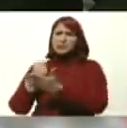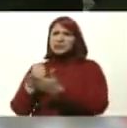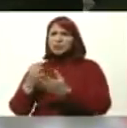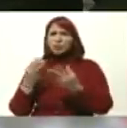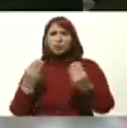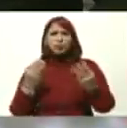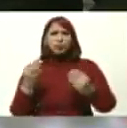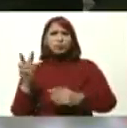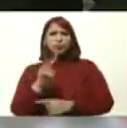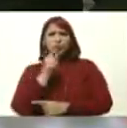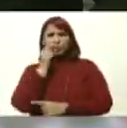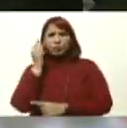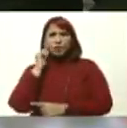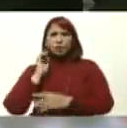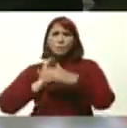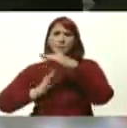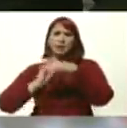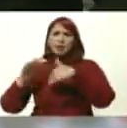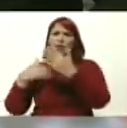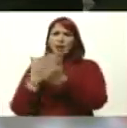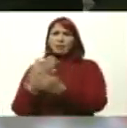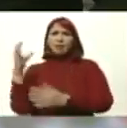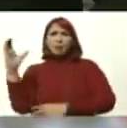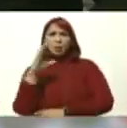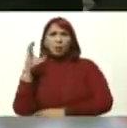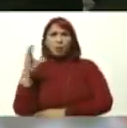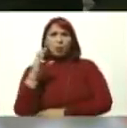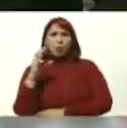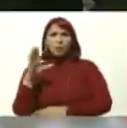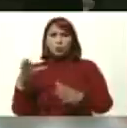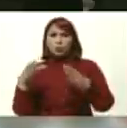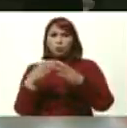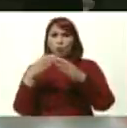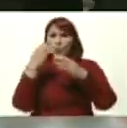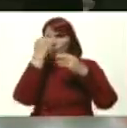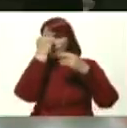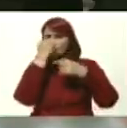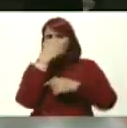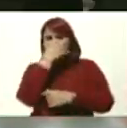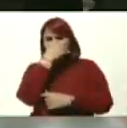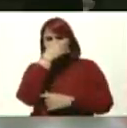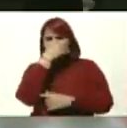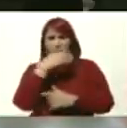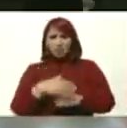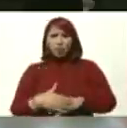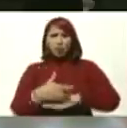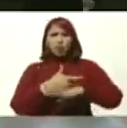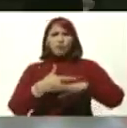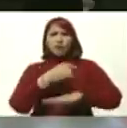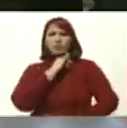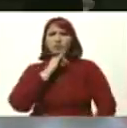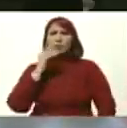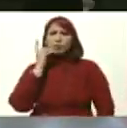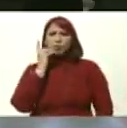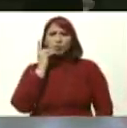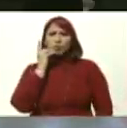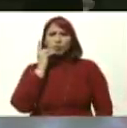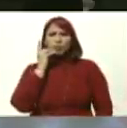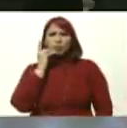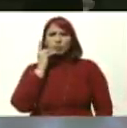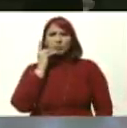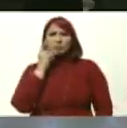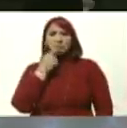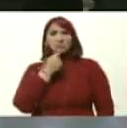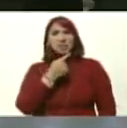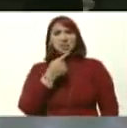venezolanos migrantes en Colombia, las bandas paramilitares del gobierno de Iván Duque. Y él trata de lavarse la cara